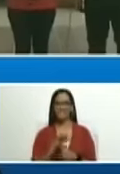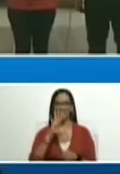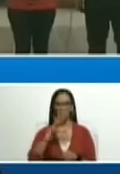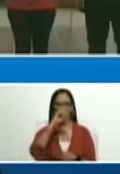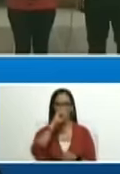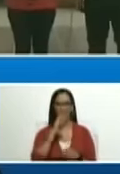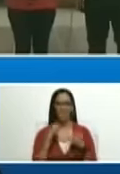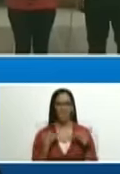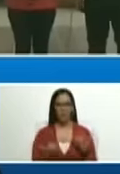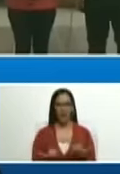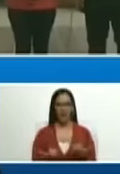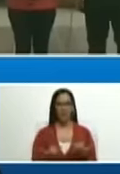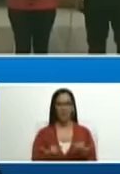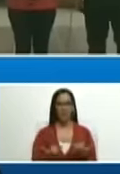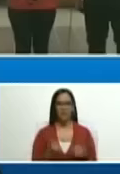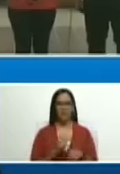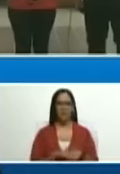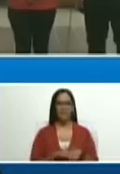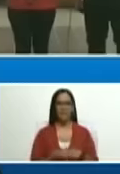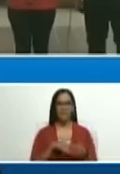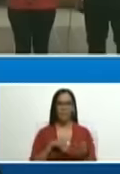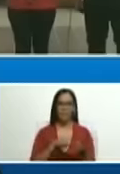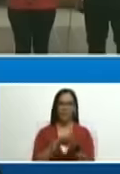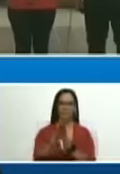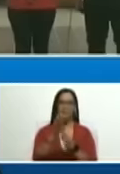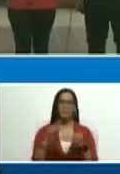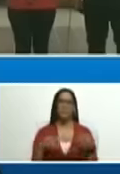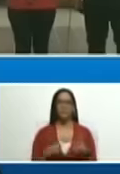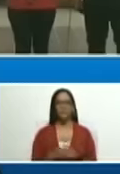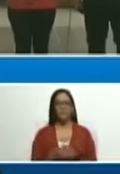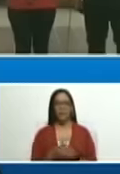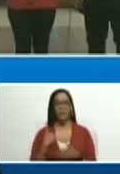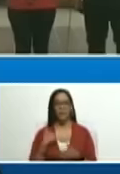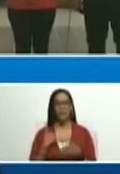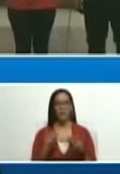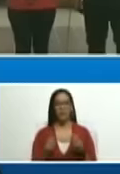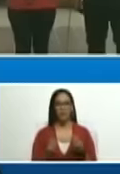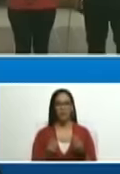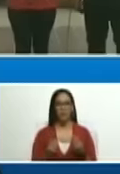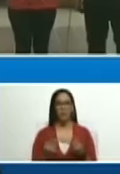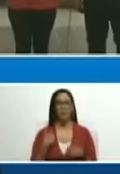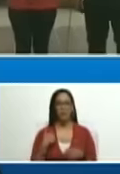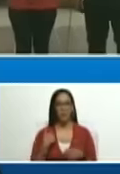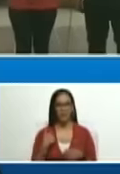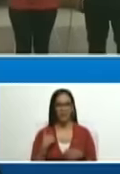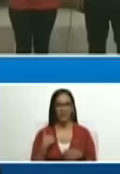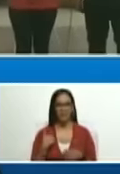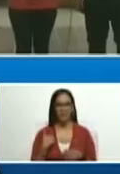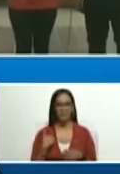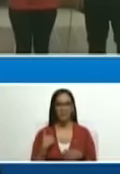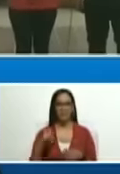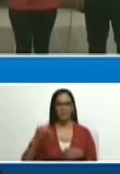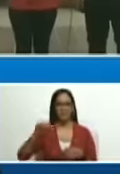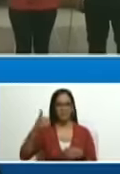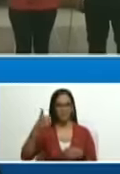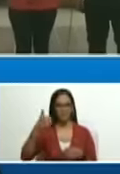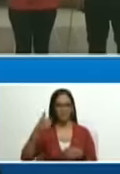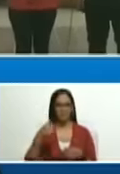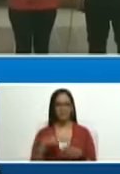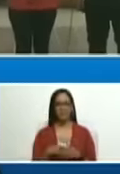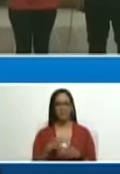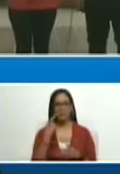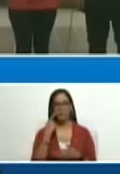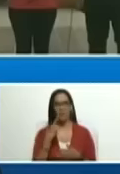5 años ya, que el tiempo pasa volando, por eso hay que aprovecharlo mucho, hay que aprovecharlo al máximo.